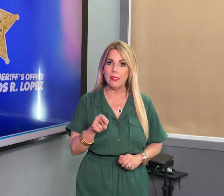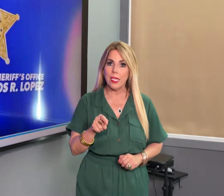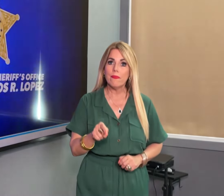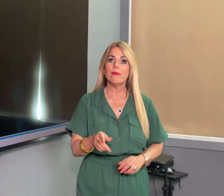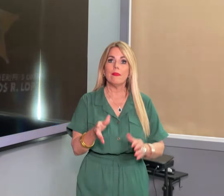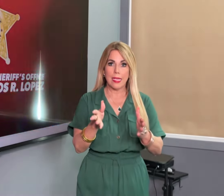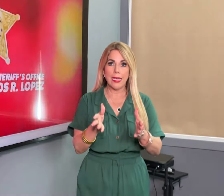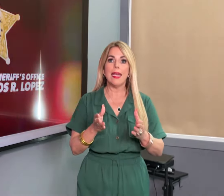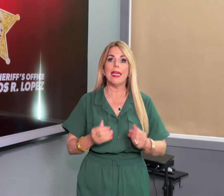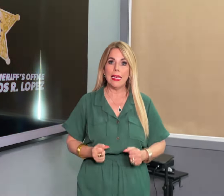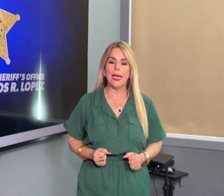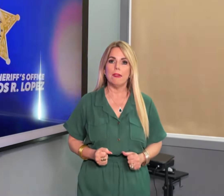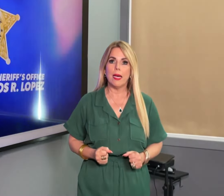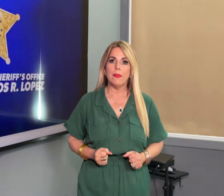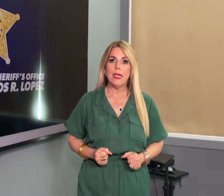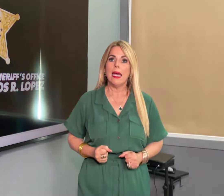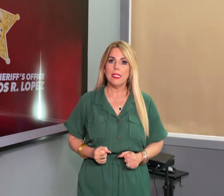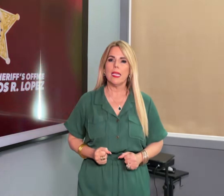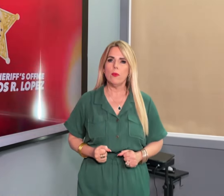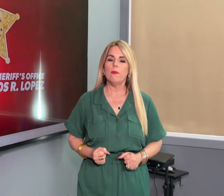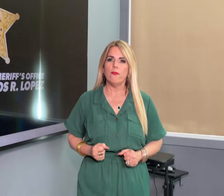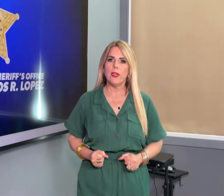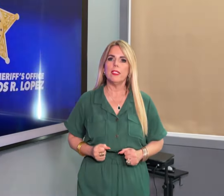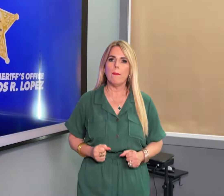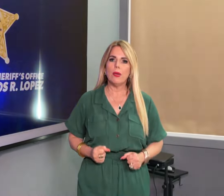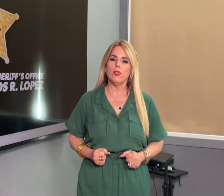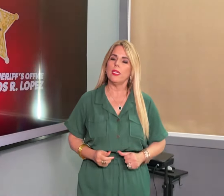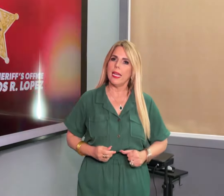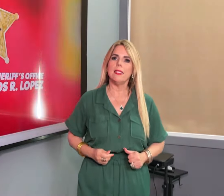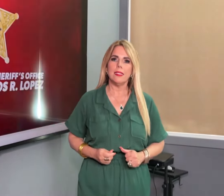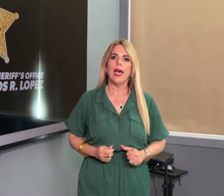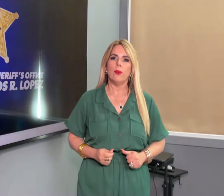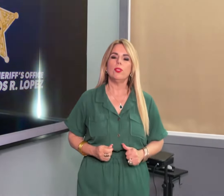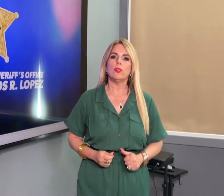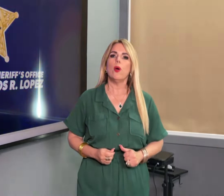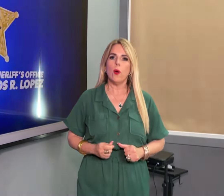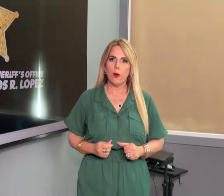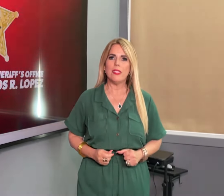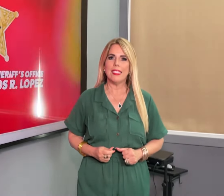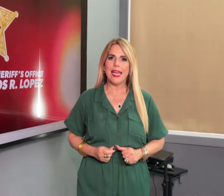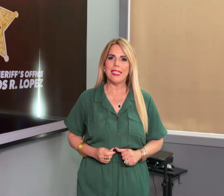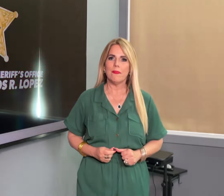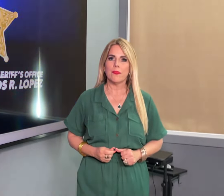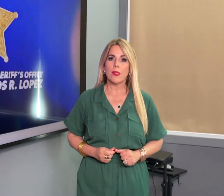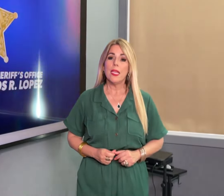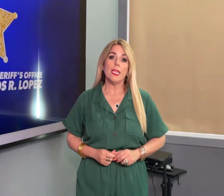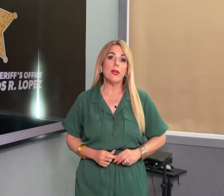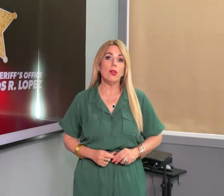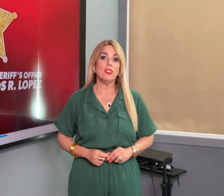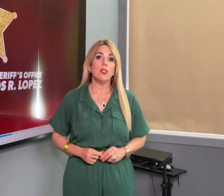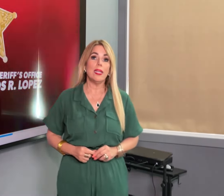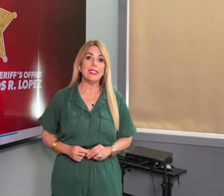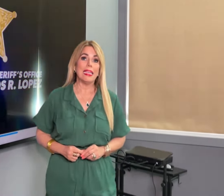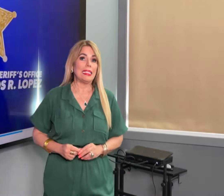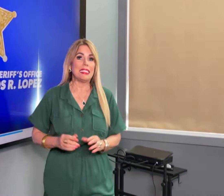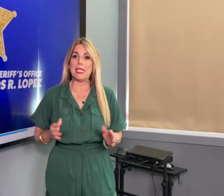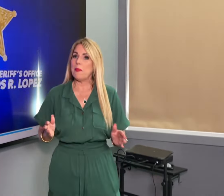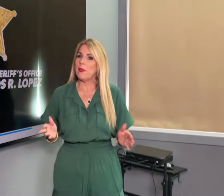evidencia que era el arma Así que un fuerte aplauso y gracias a nuestros oficiales y bueno